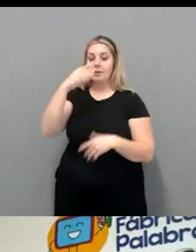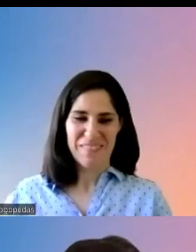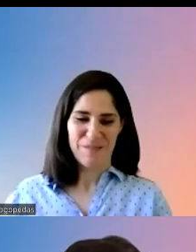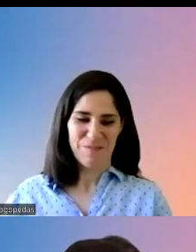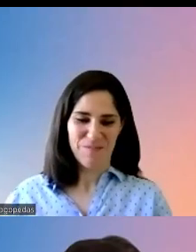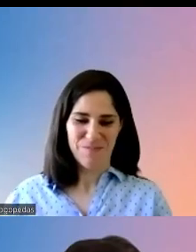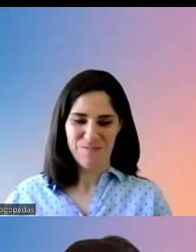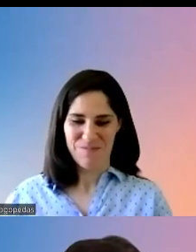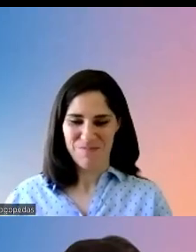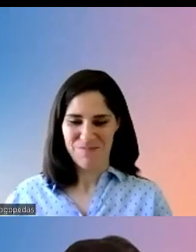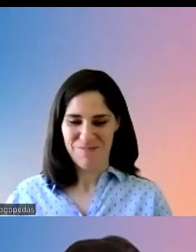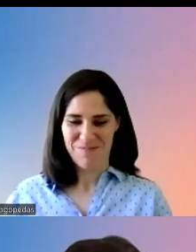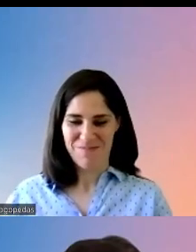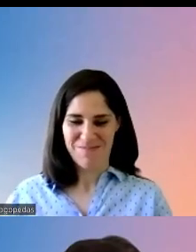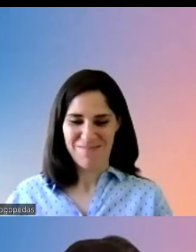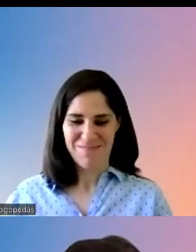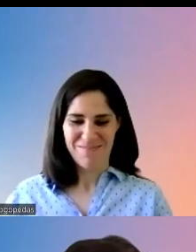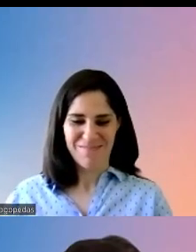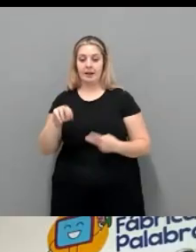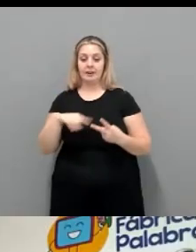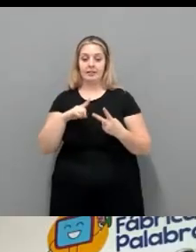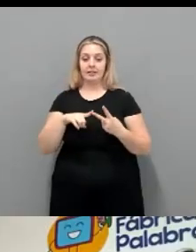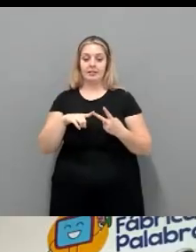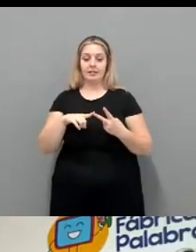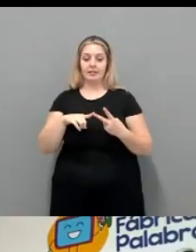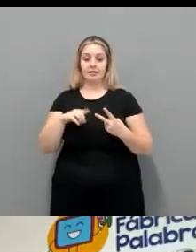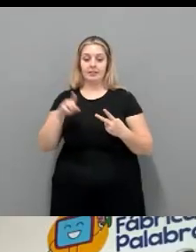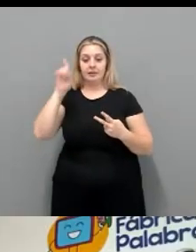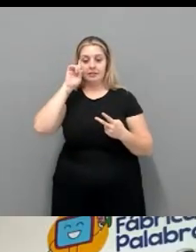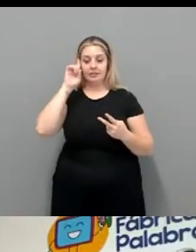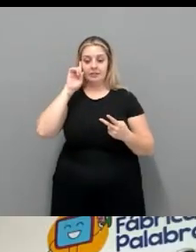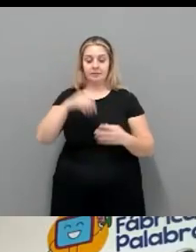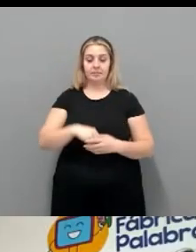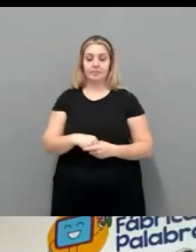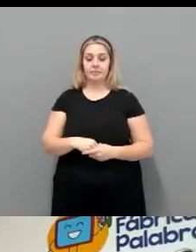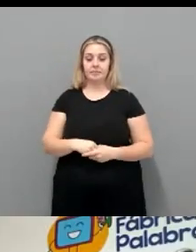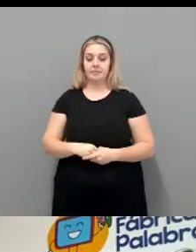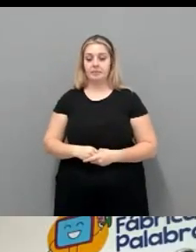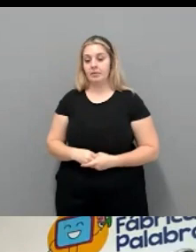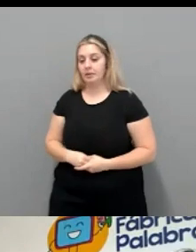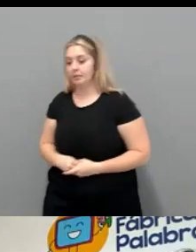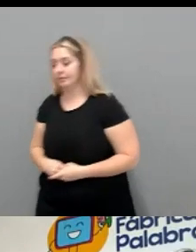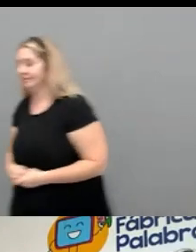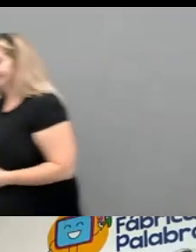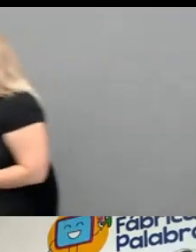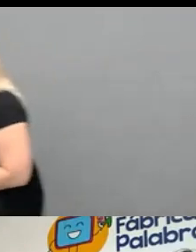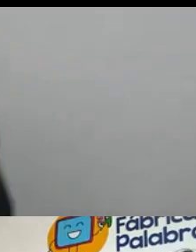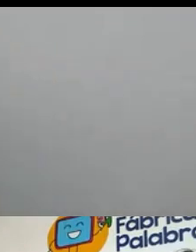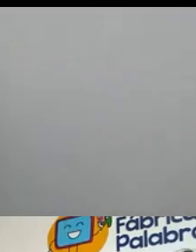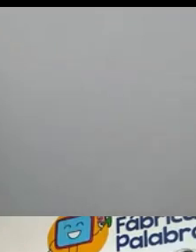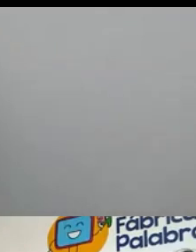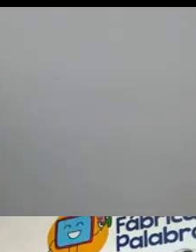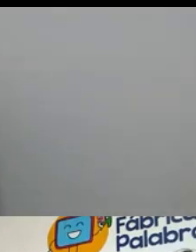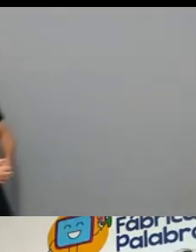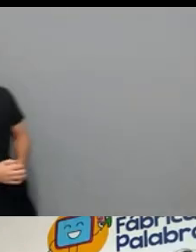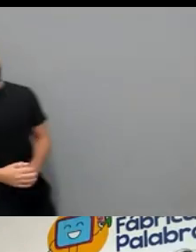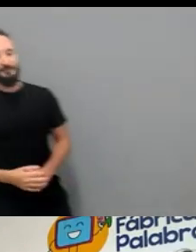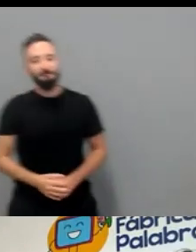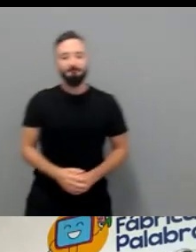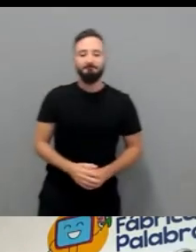La propia Pilar, Beatriz, en fin. A ver, yo creo que la logopedia, desde luego,